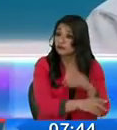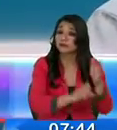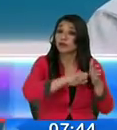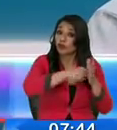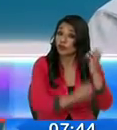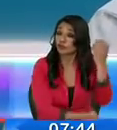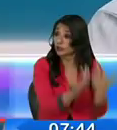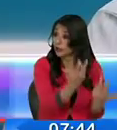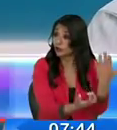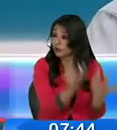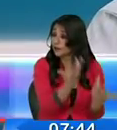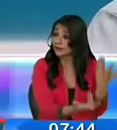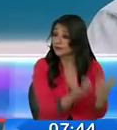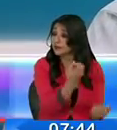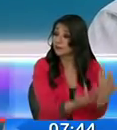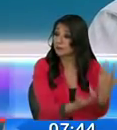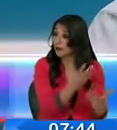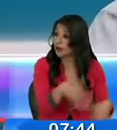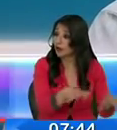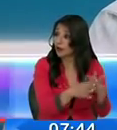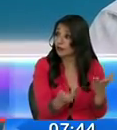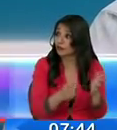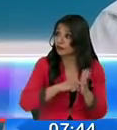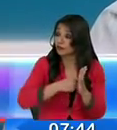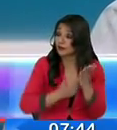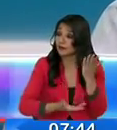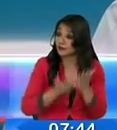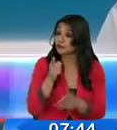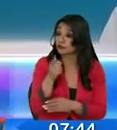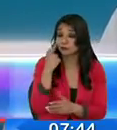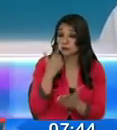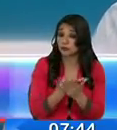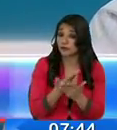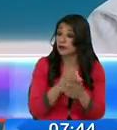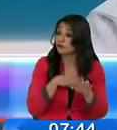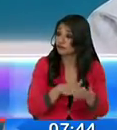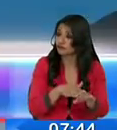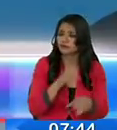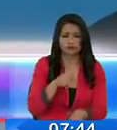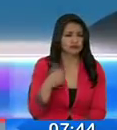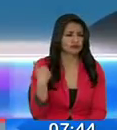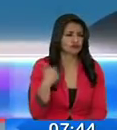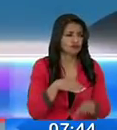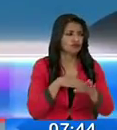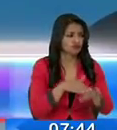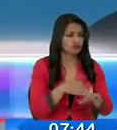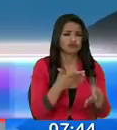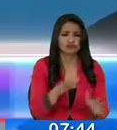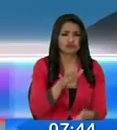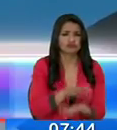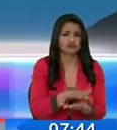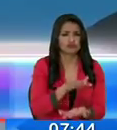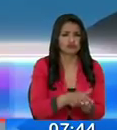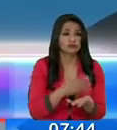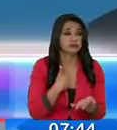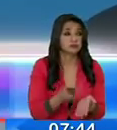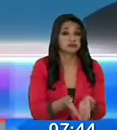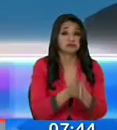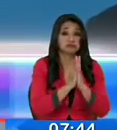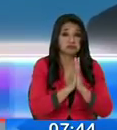lo que ocurrió con la Contraloría? ¿Tienen ustedes respaldos? Desde luego tenemos respaldos y estamos pidiendo a